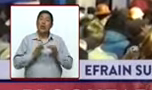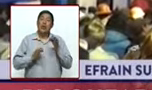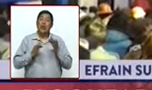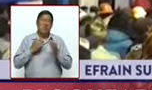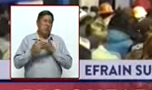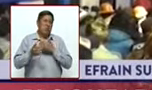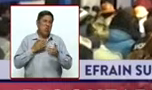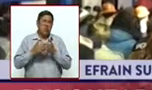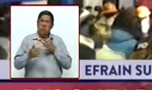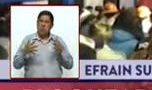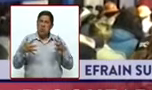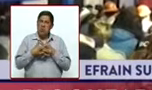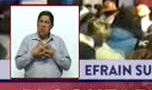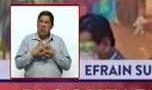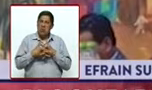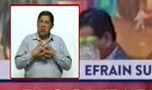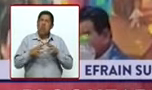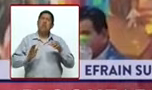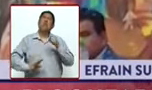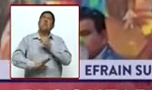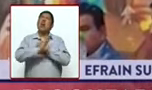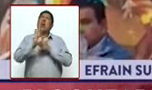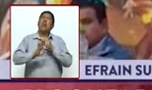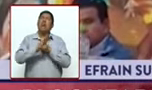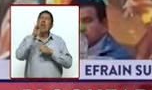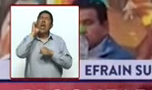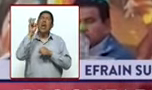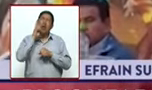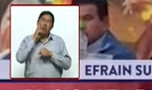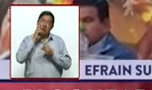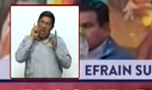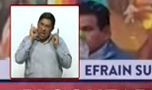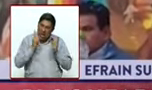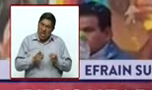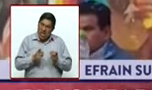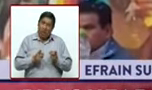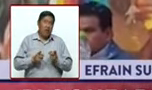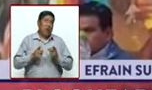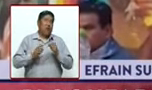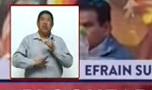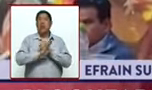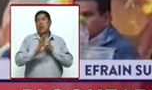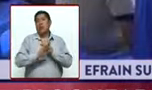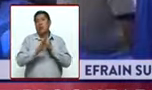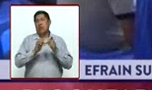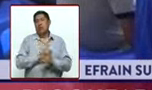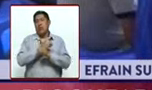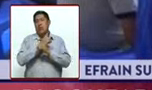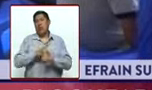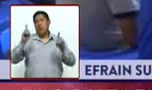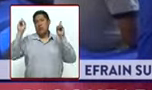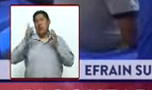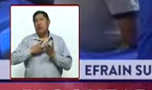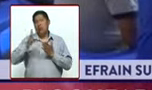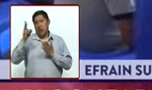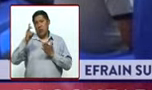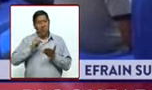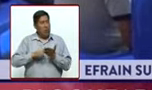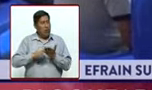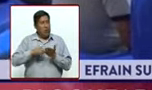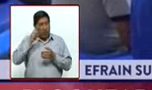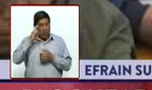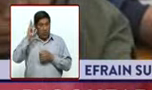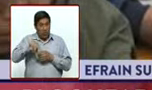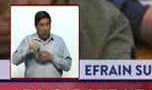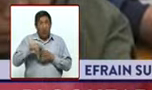nuestras vidas, lo vamos a dar en defensa de nuestro hermano Evo Morales. Y asimismo, en defensa de la democracia verdadera. Es por esa